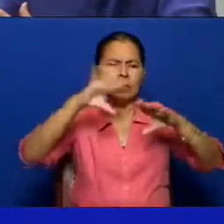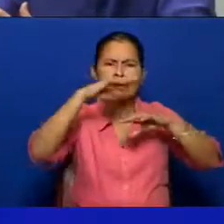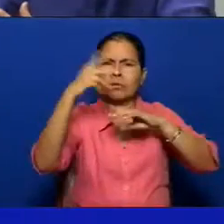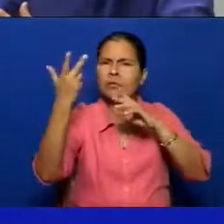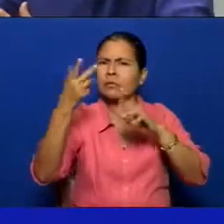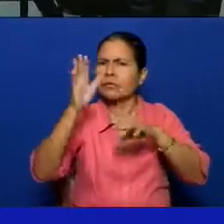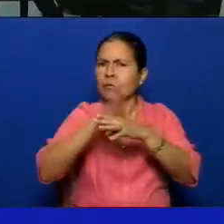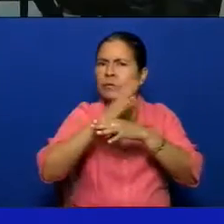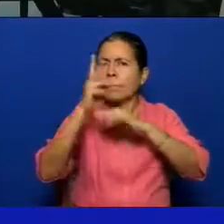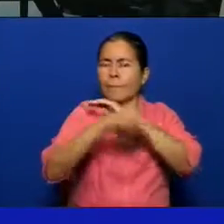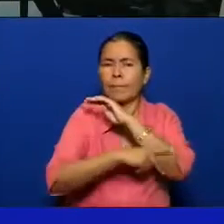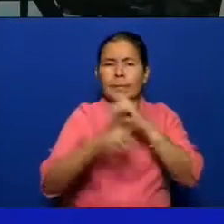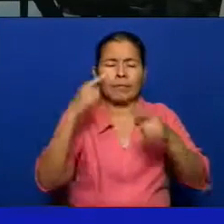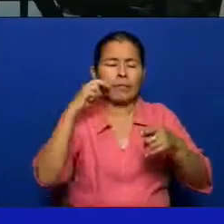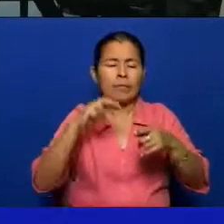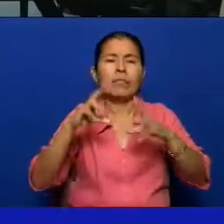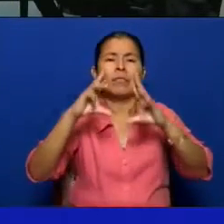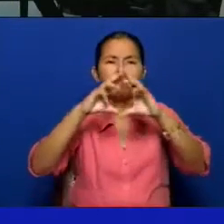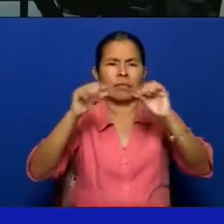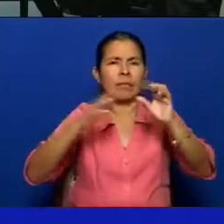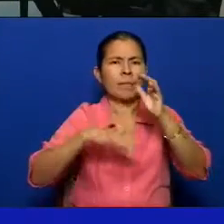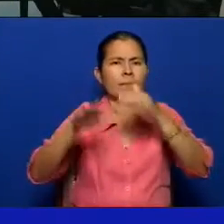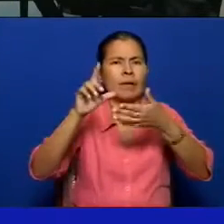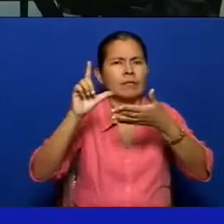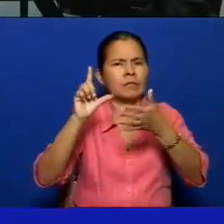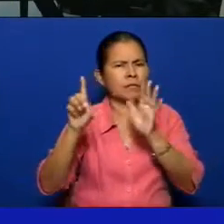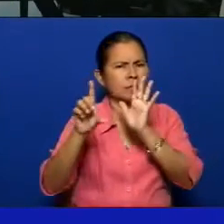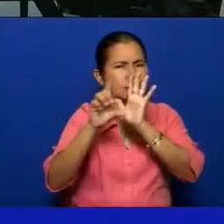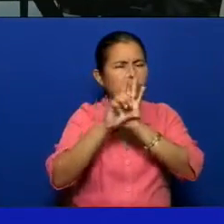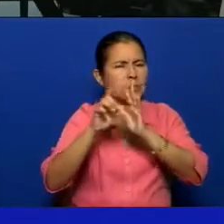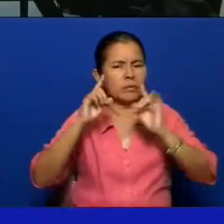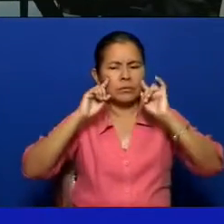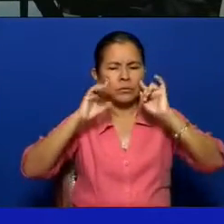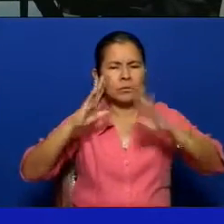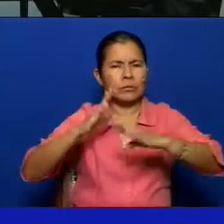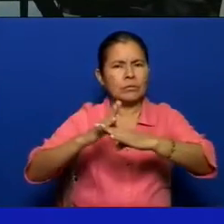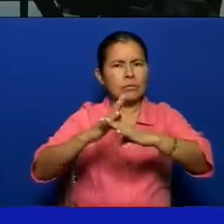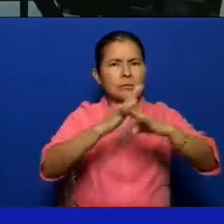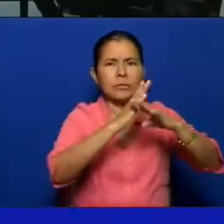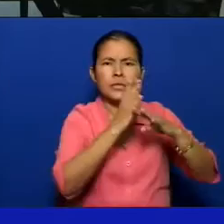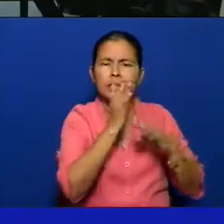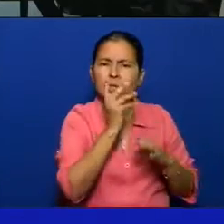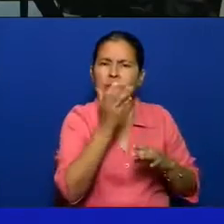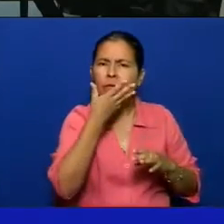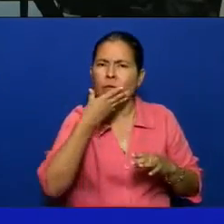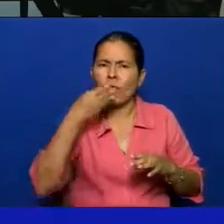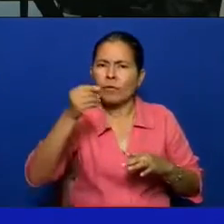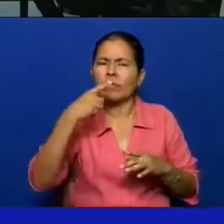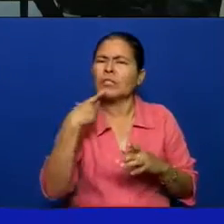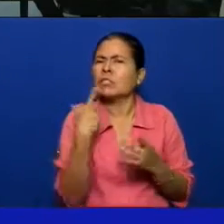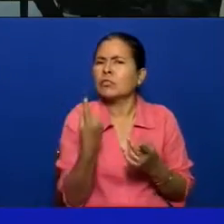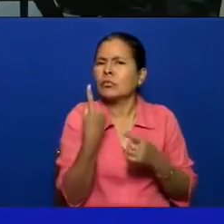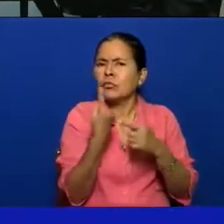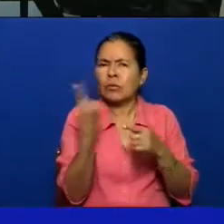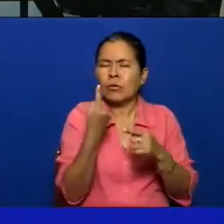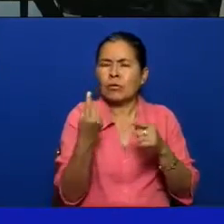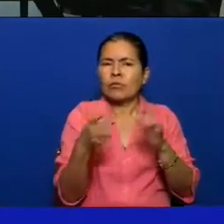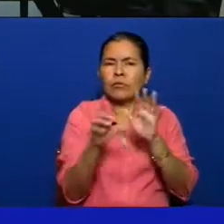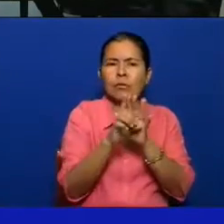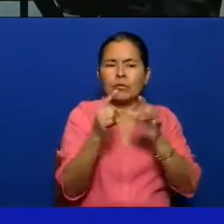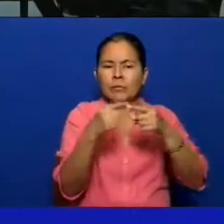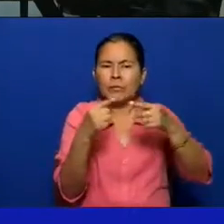que más leyes tiene en la protección de la niñez y la adolescencia. Pero no solamente leyes específicas,